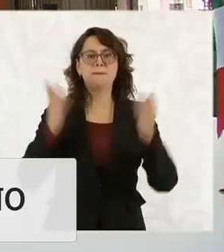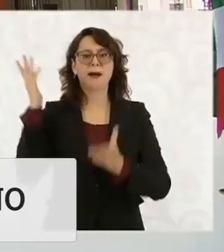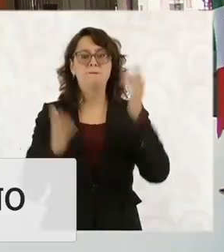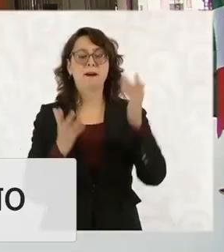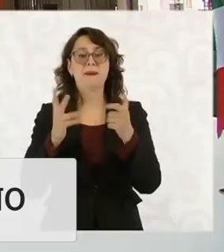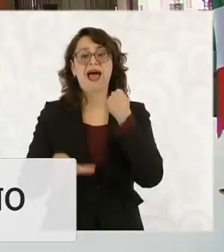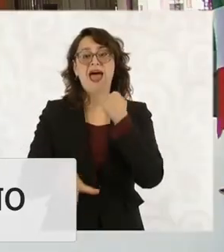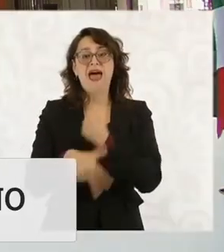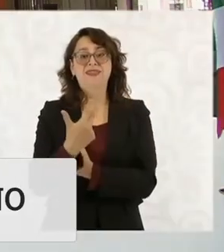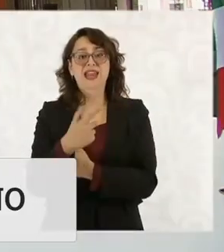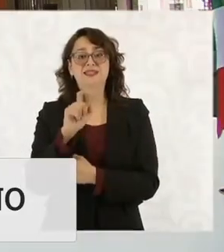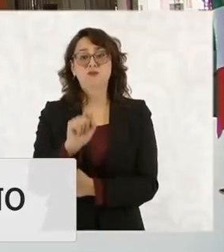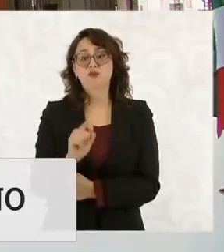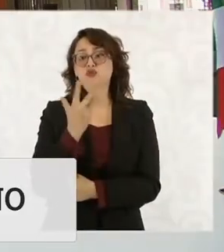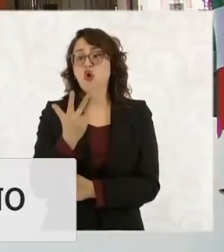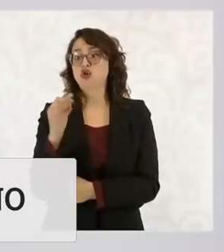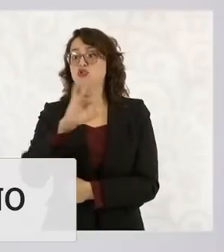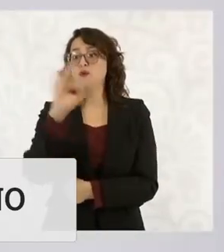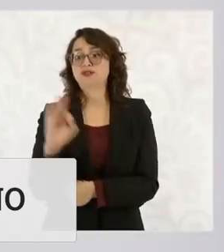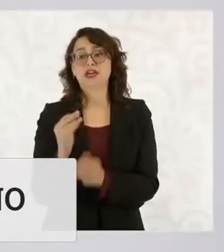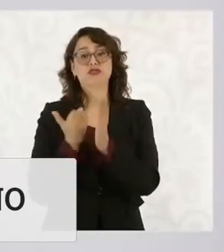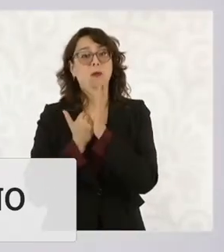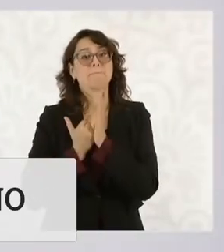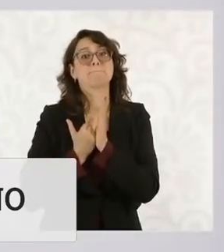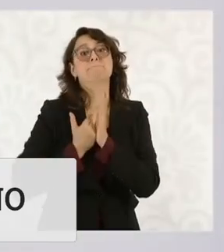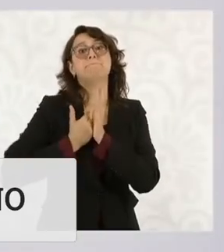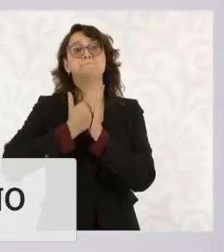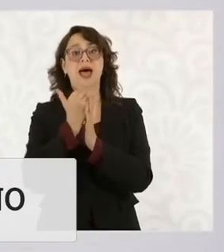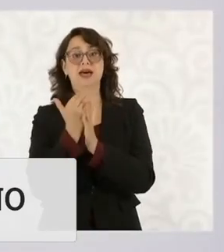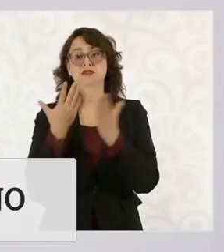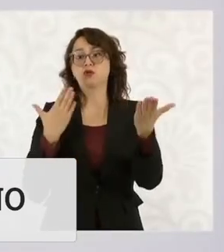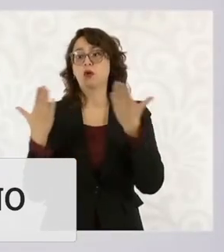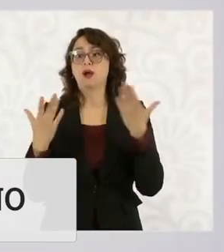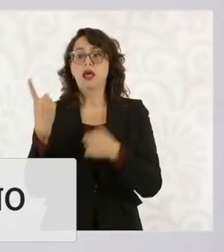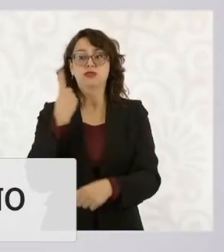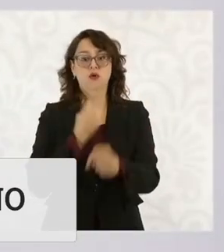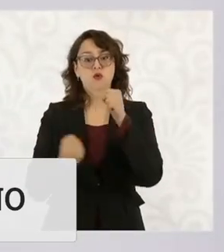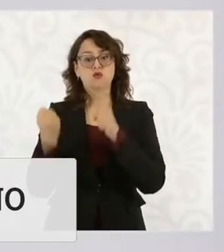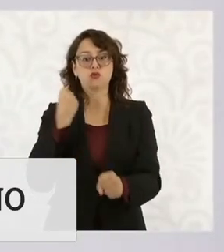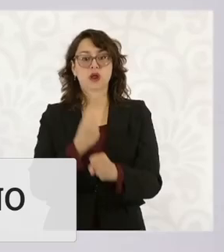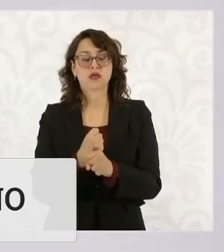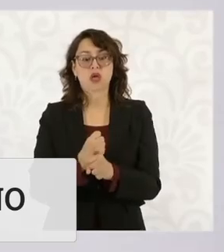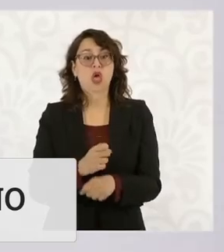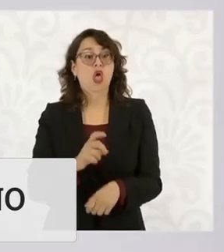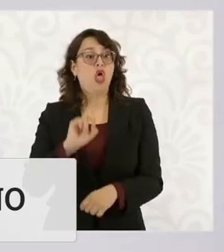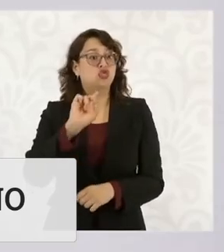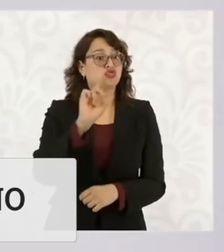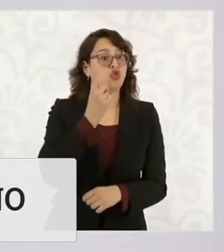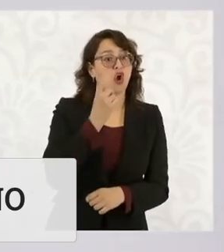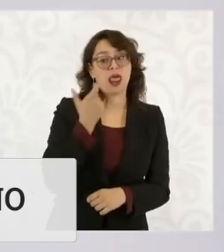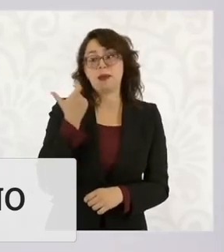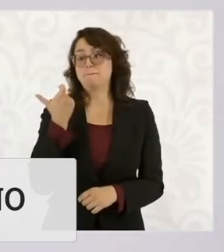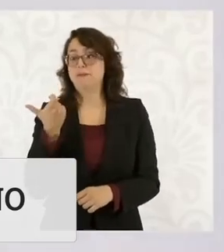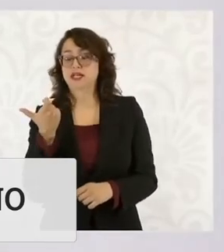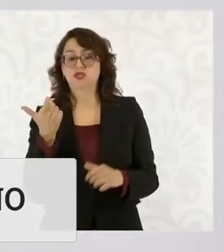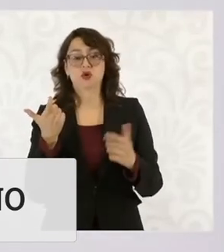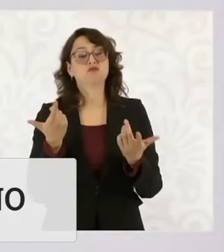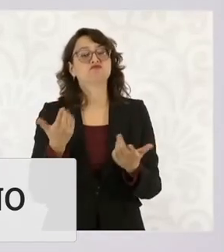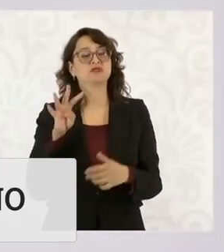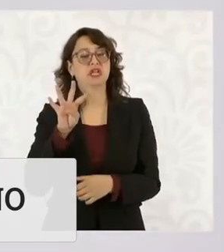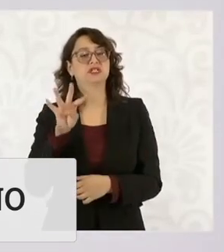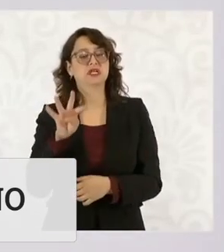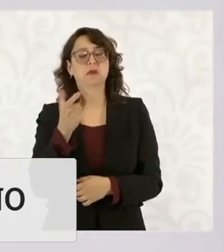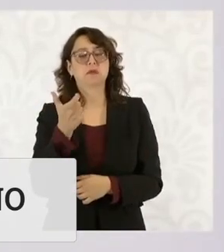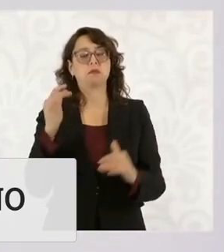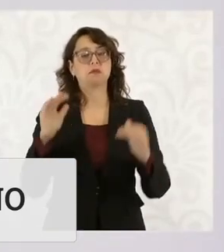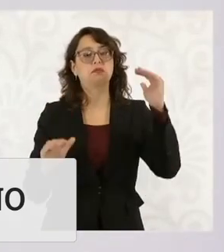13.8% respecto al mismo periodo del año anterior. Nuestra moneda se mantiene por debajo de los 19 pesos por